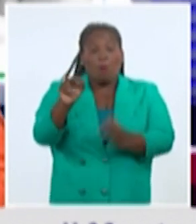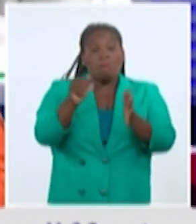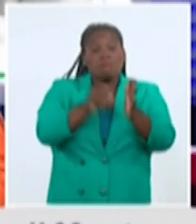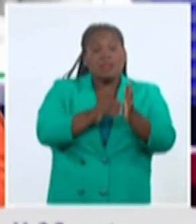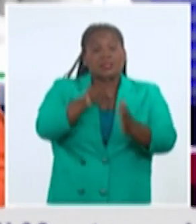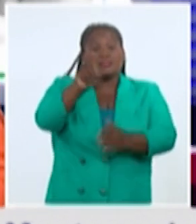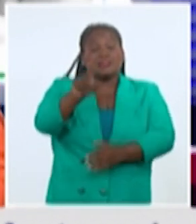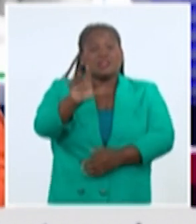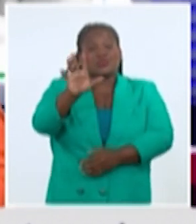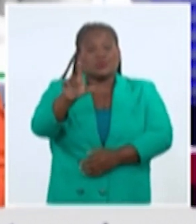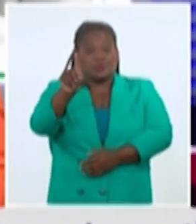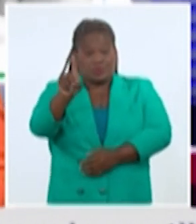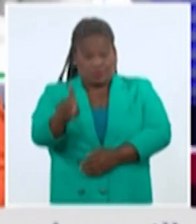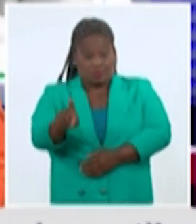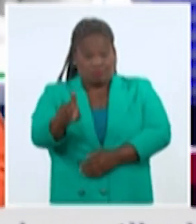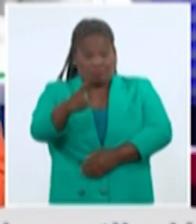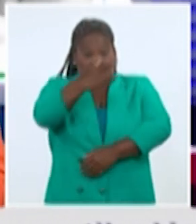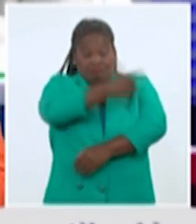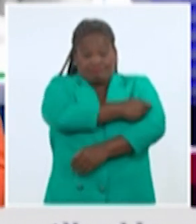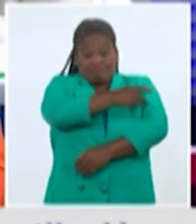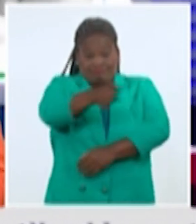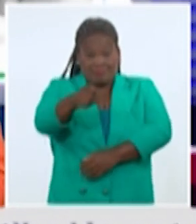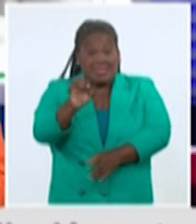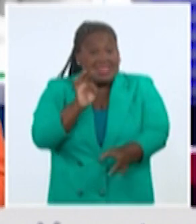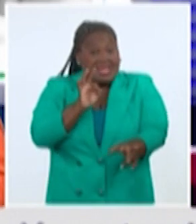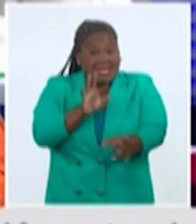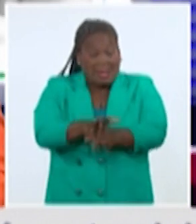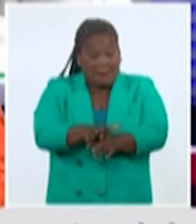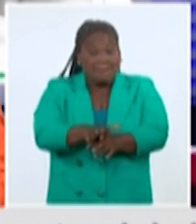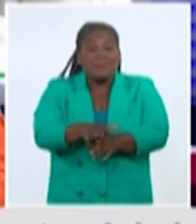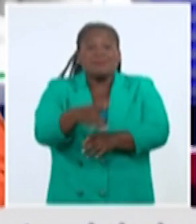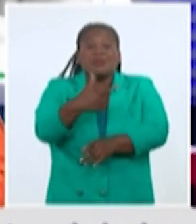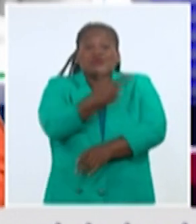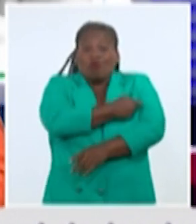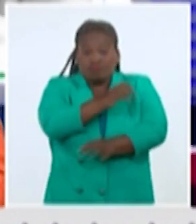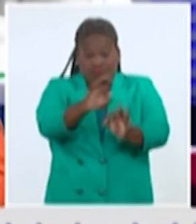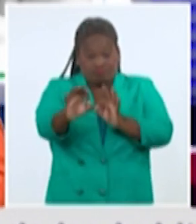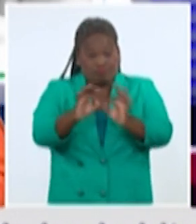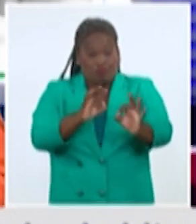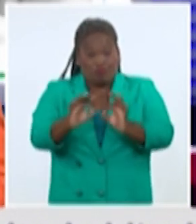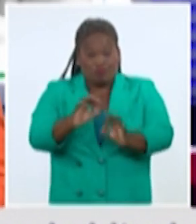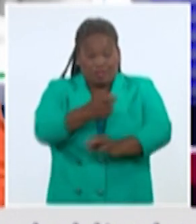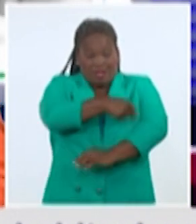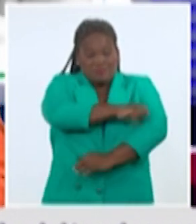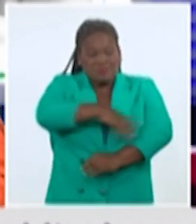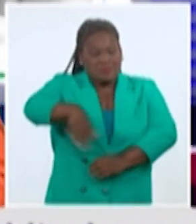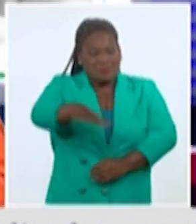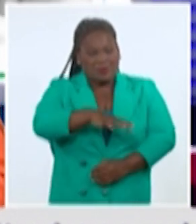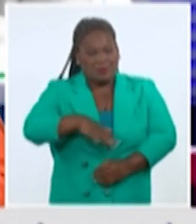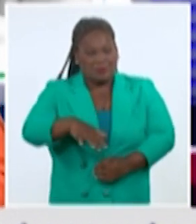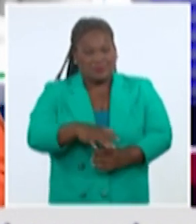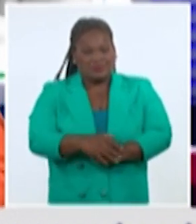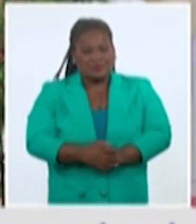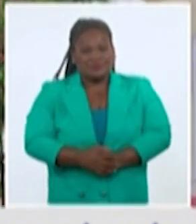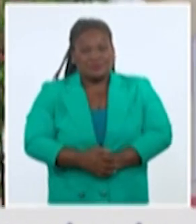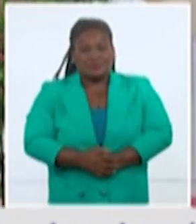762.151 dosis desde el inicio de la campaña para proteger a la población de la COVID-19. Tenemos los